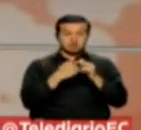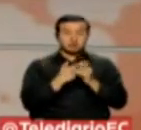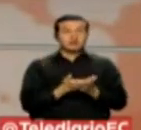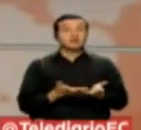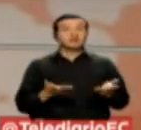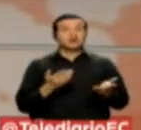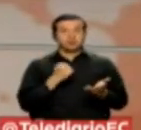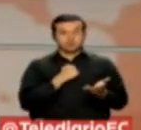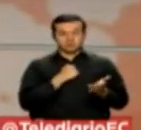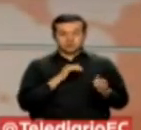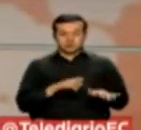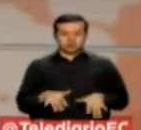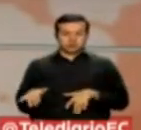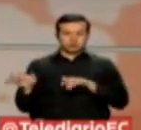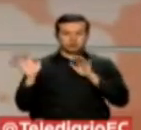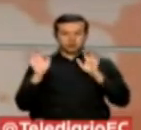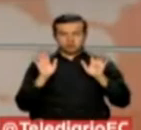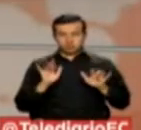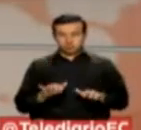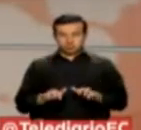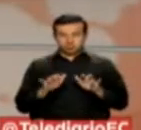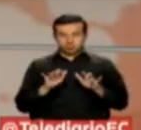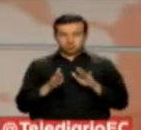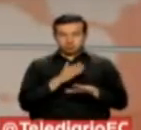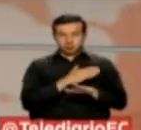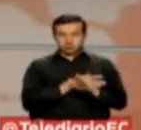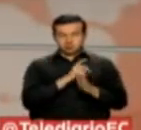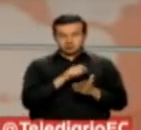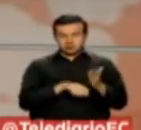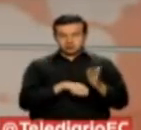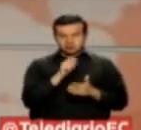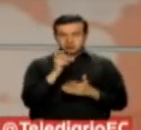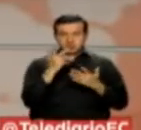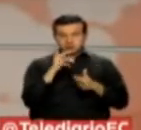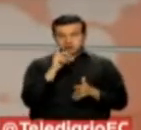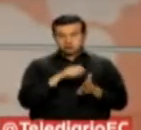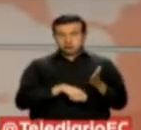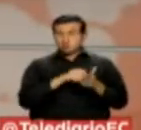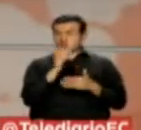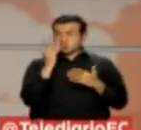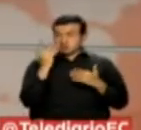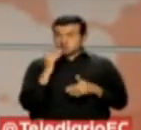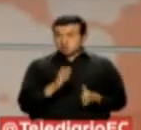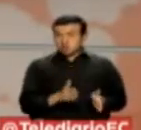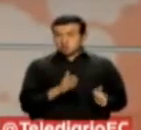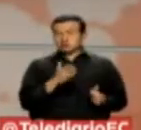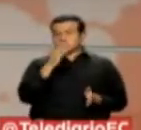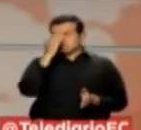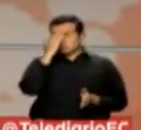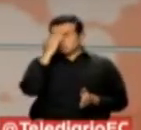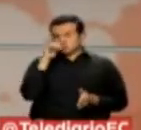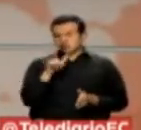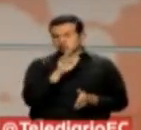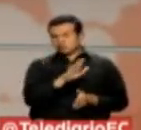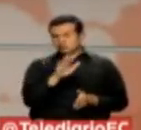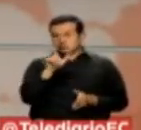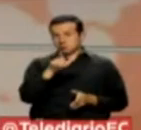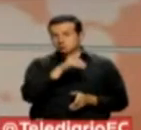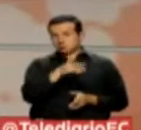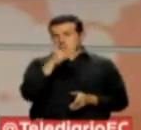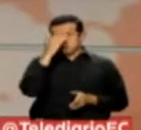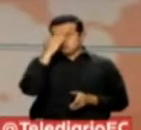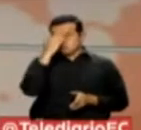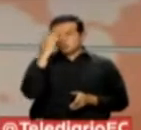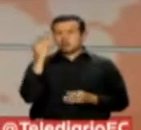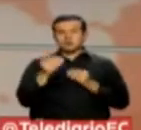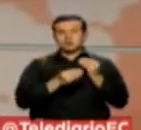directamente desde su computador y obtiene una precalificación. Una vez precalificado, sabe el afiliado jubilado que tiene